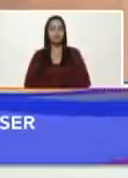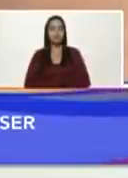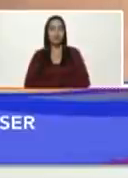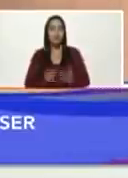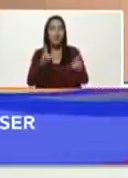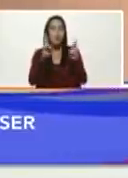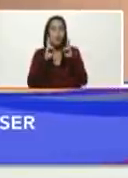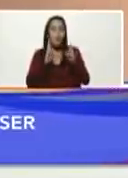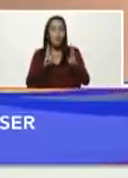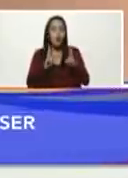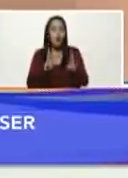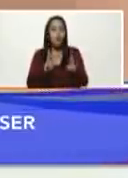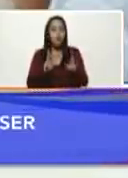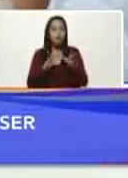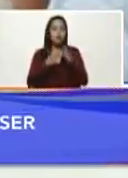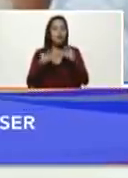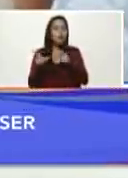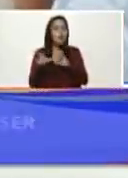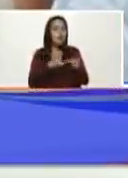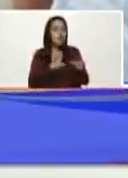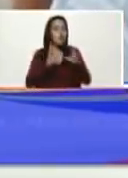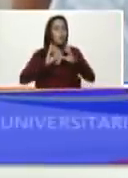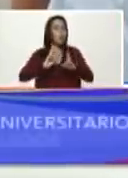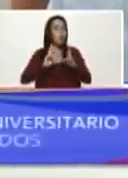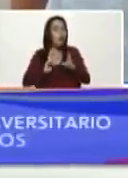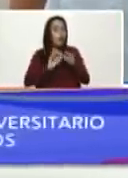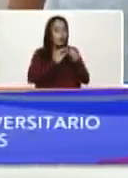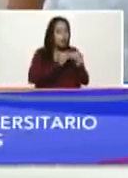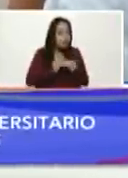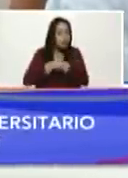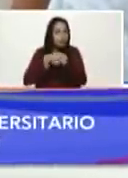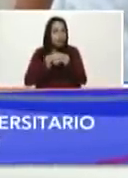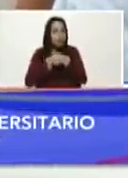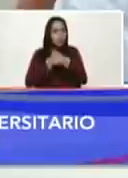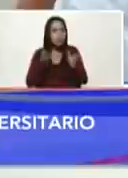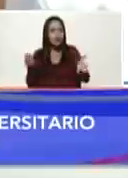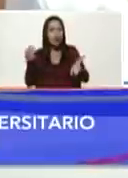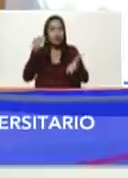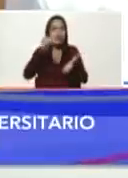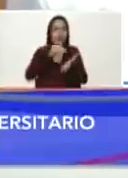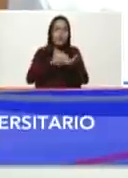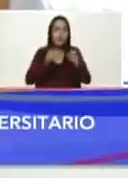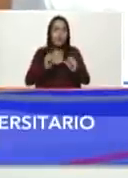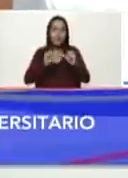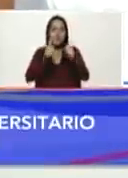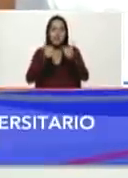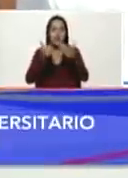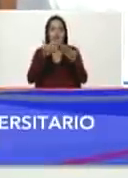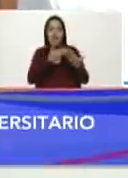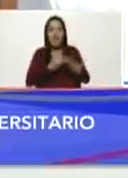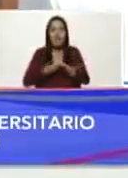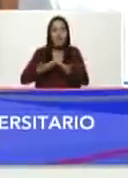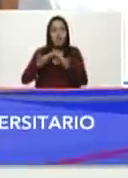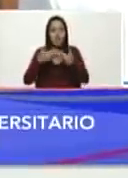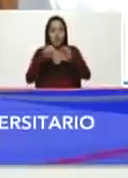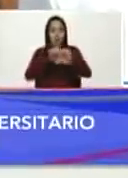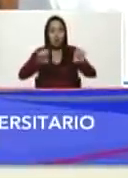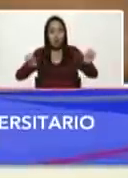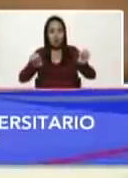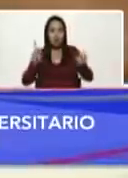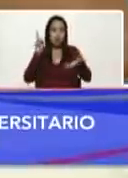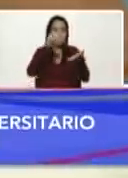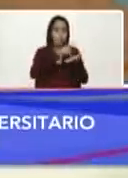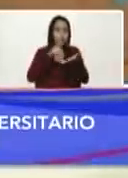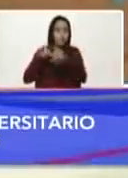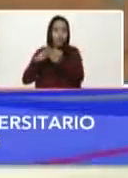ojalá se den todas las condiciones como la estamos preparando para que volvamos a la educación presencial a todo